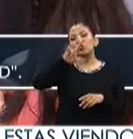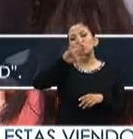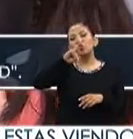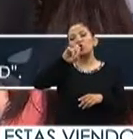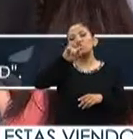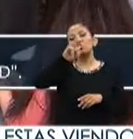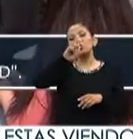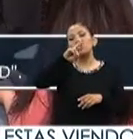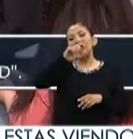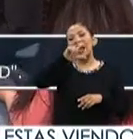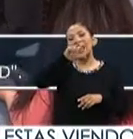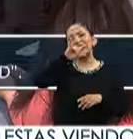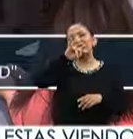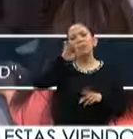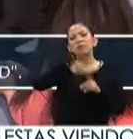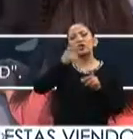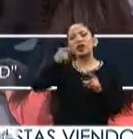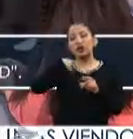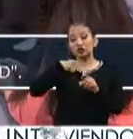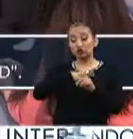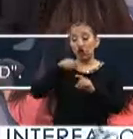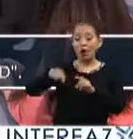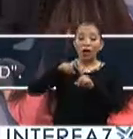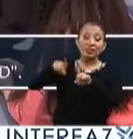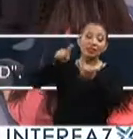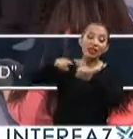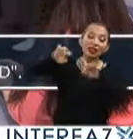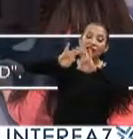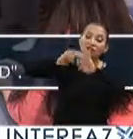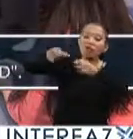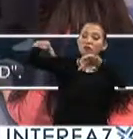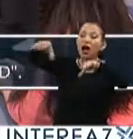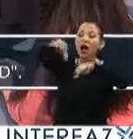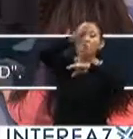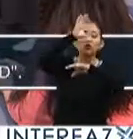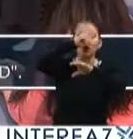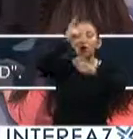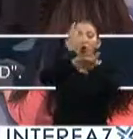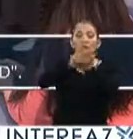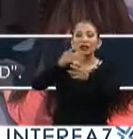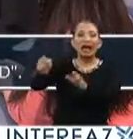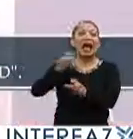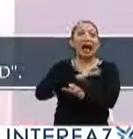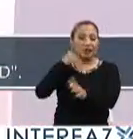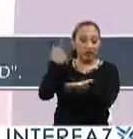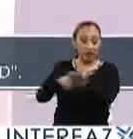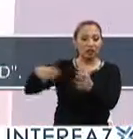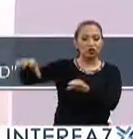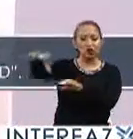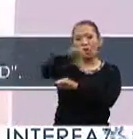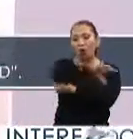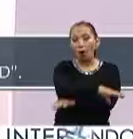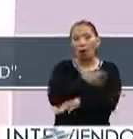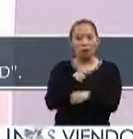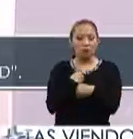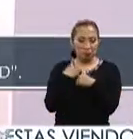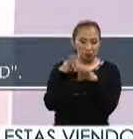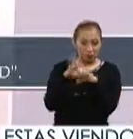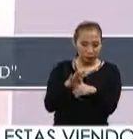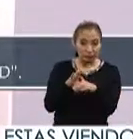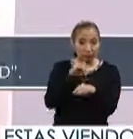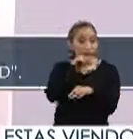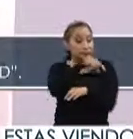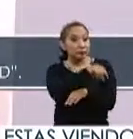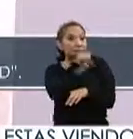multiculturalidad, porque no solo describe la presencia de múltiples formas culturales que conviven o que coexisten,